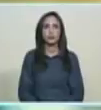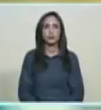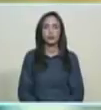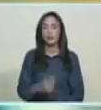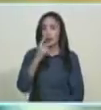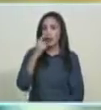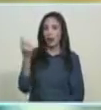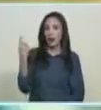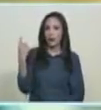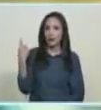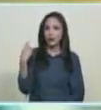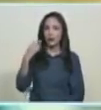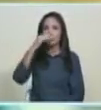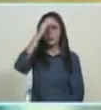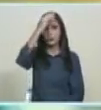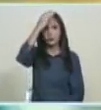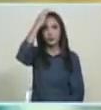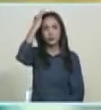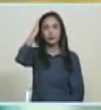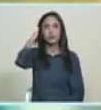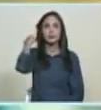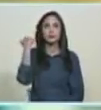ayer adelanté